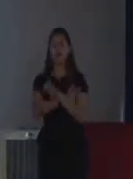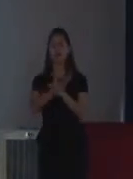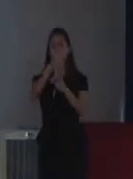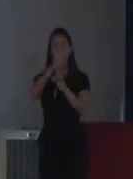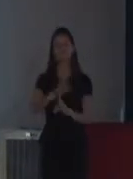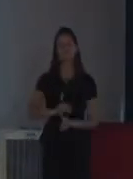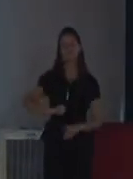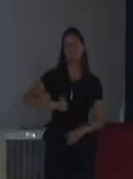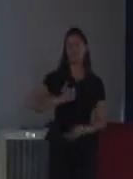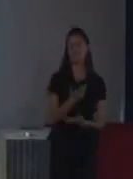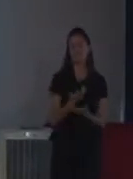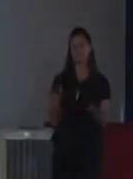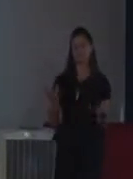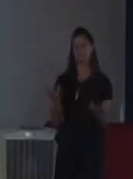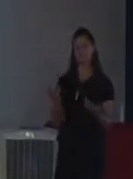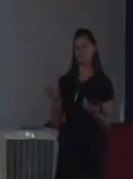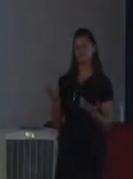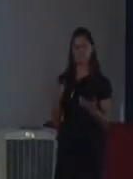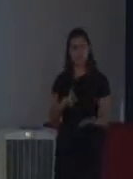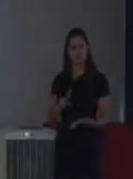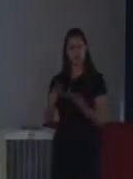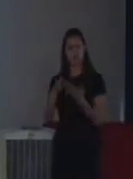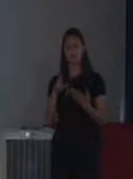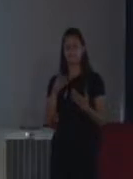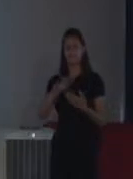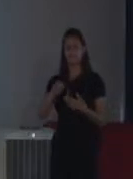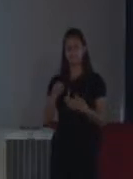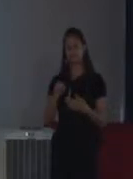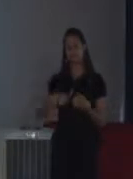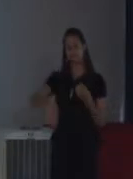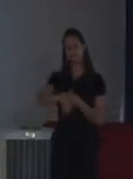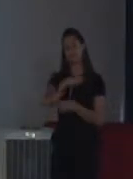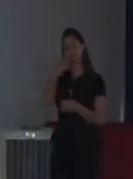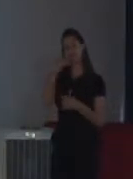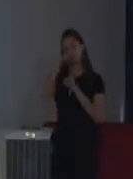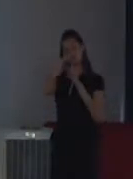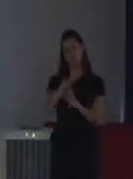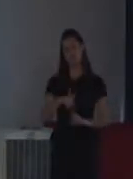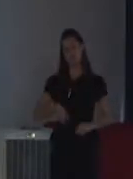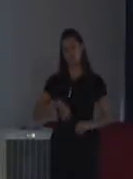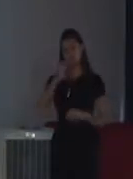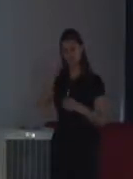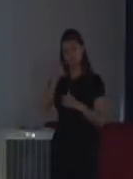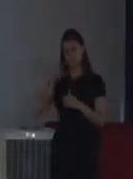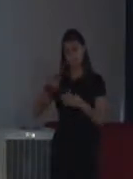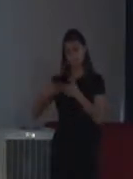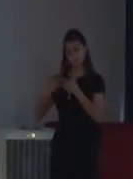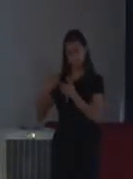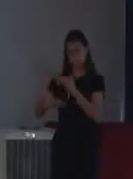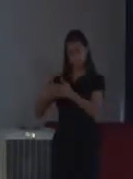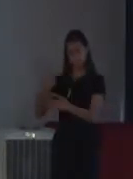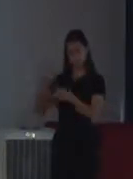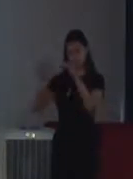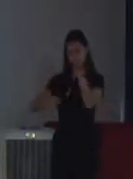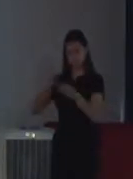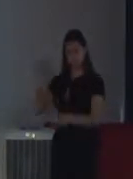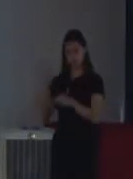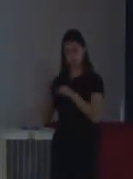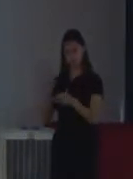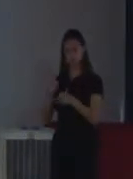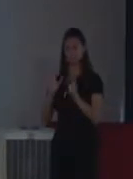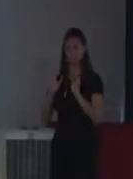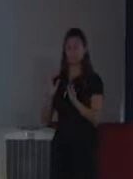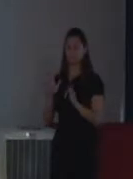vulneradas, ¿sí? O es decir, el restablecimiento de los derechos de la población más vulnerada en el país, ¿sí? Y ese proceso de justicia transicional tiene que